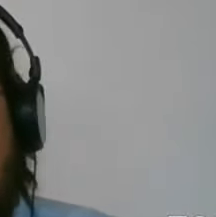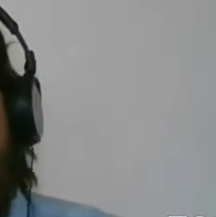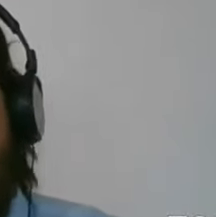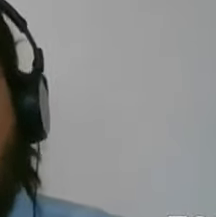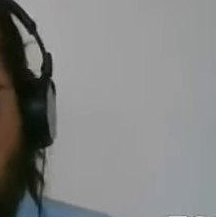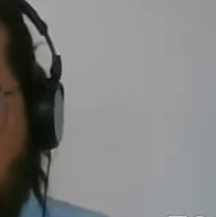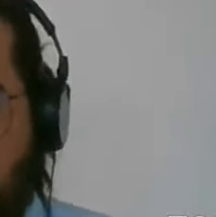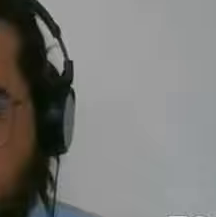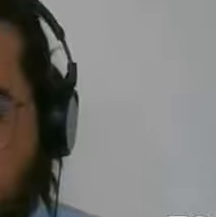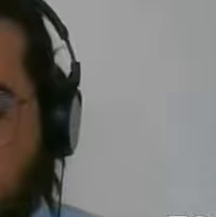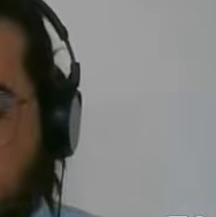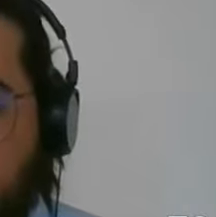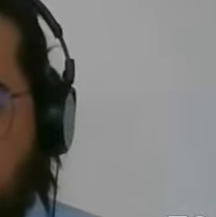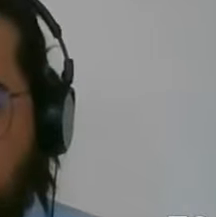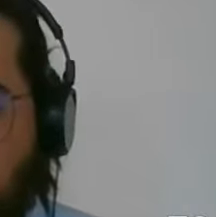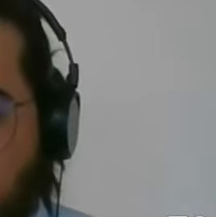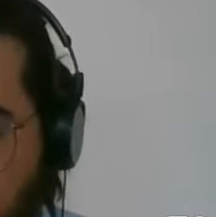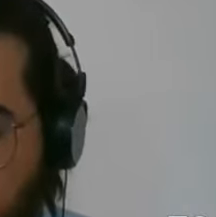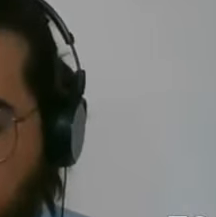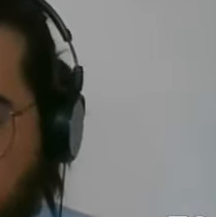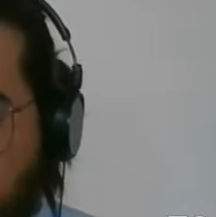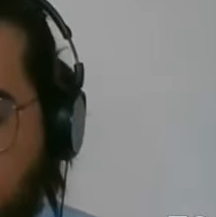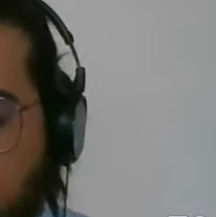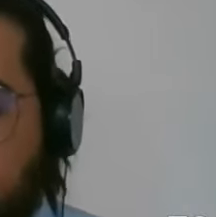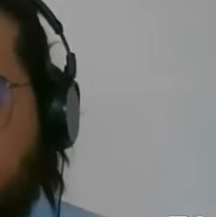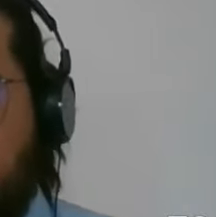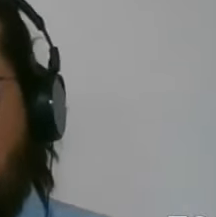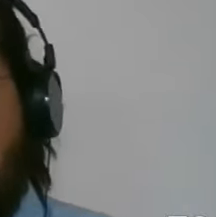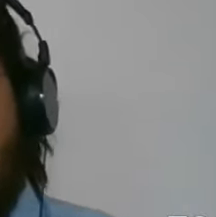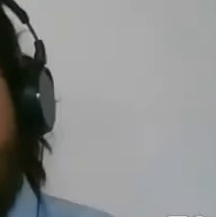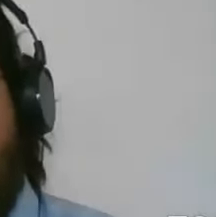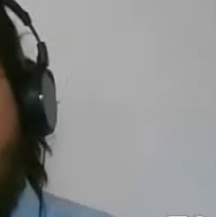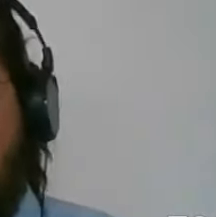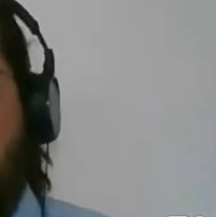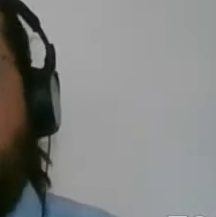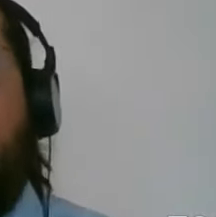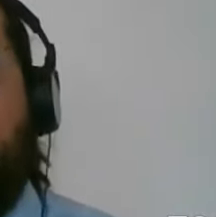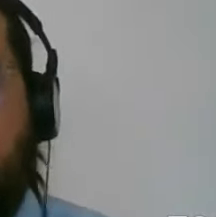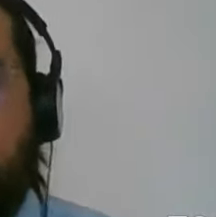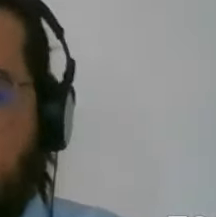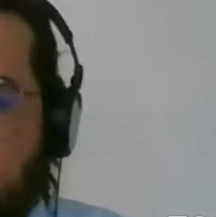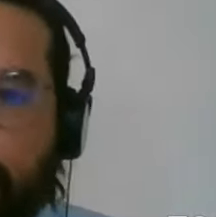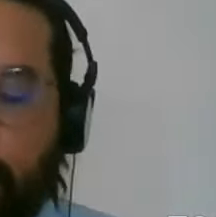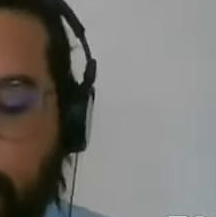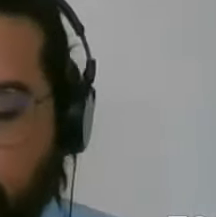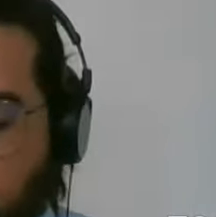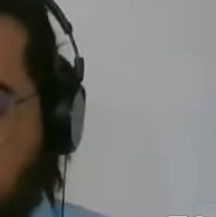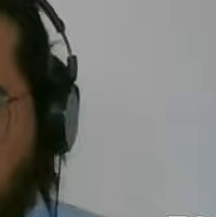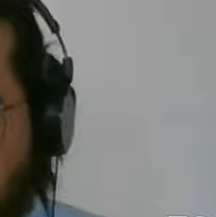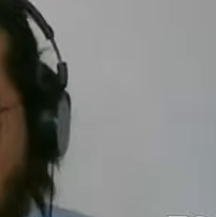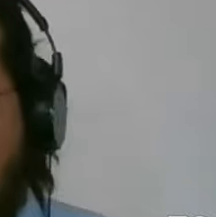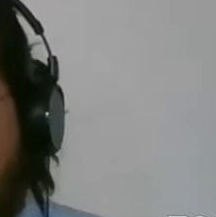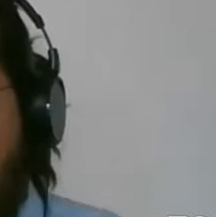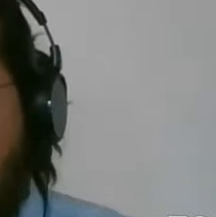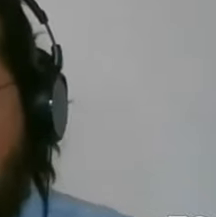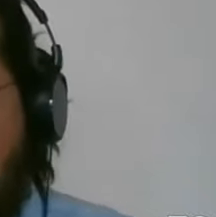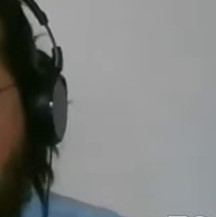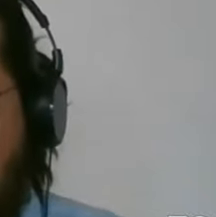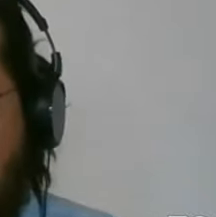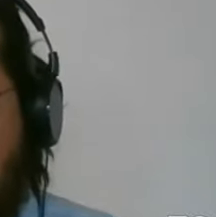tiene tres líneas que son de derecho y familia, de derechos humanos y temas selectos, ¿no? Como